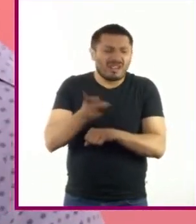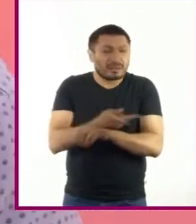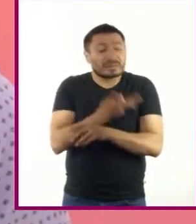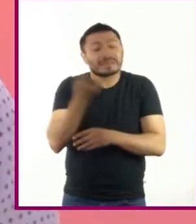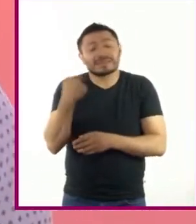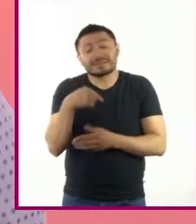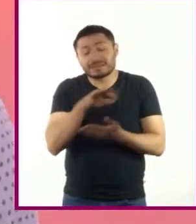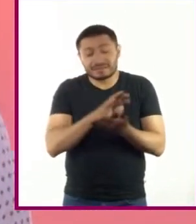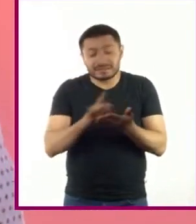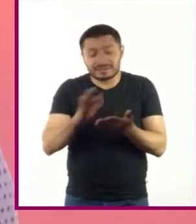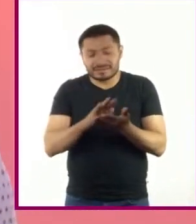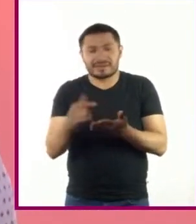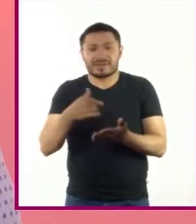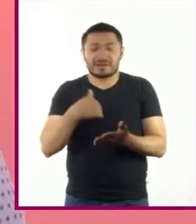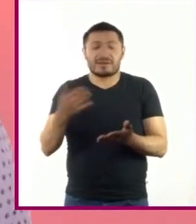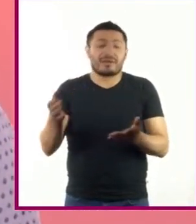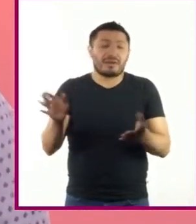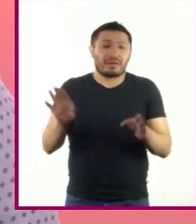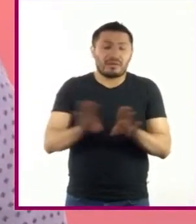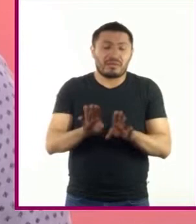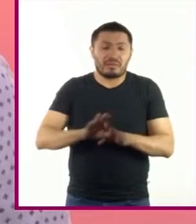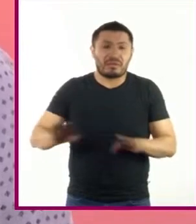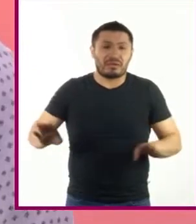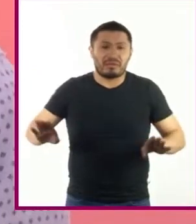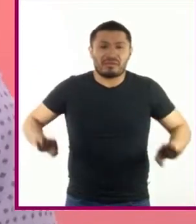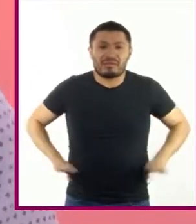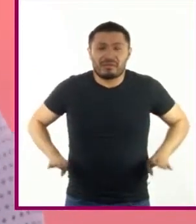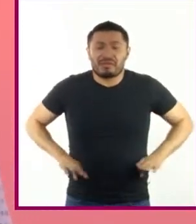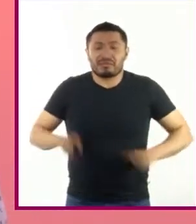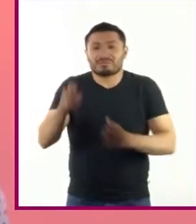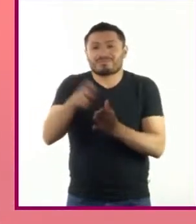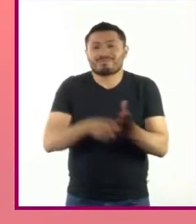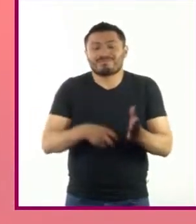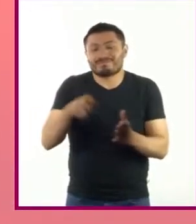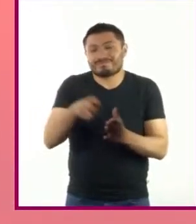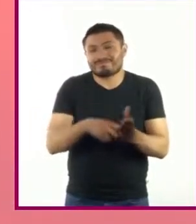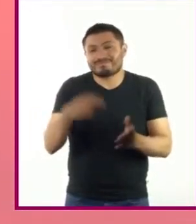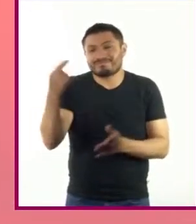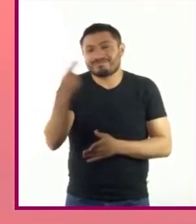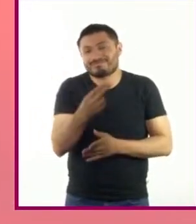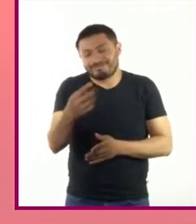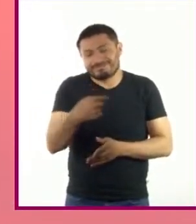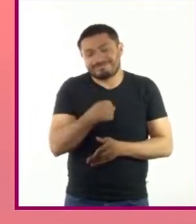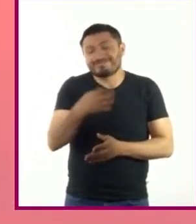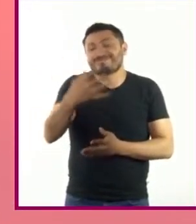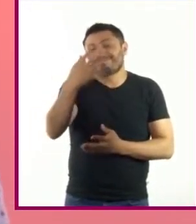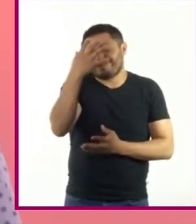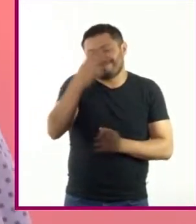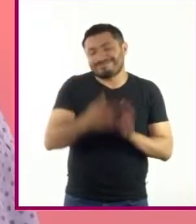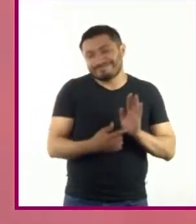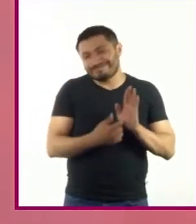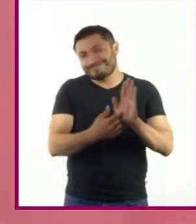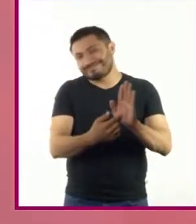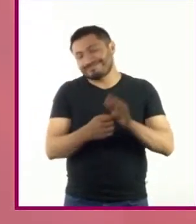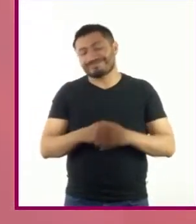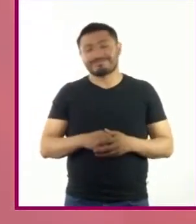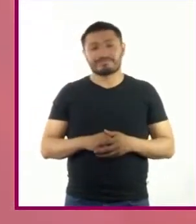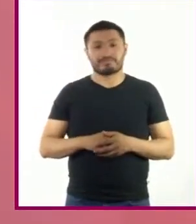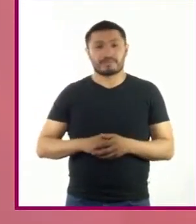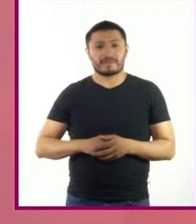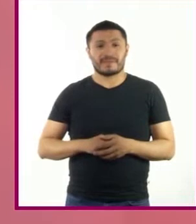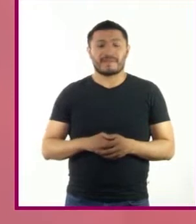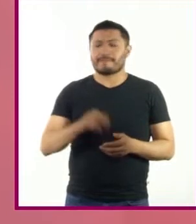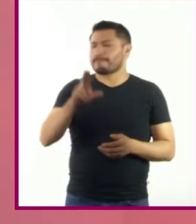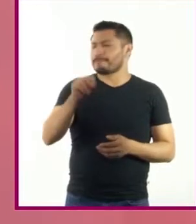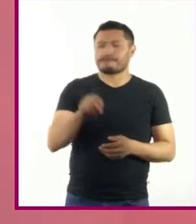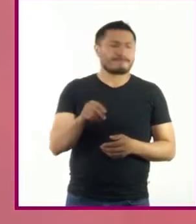me di cuenta que tengo muchos aspectos que corregir. Y sí, me da un poquito de pena enseñárselos así. Pero no